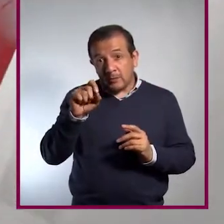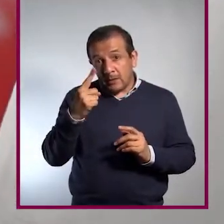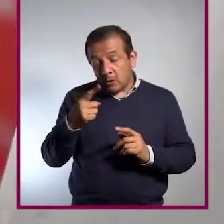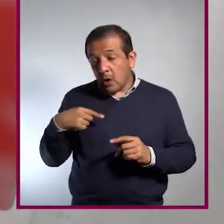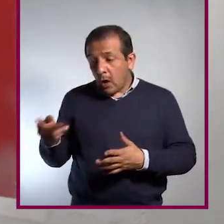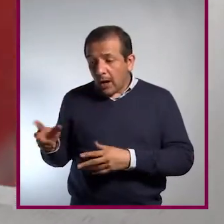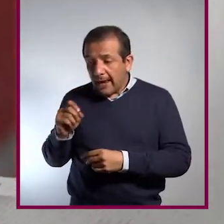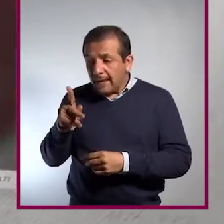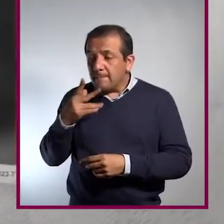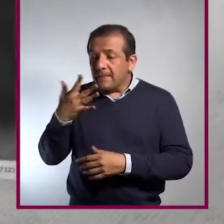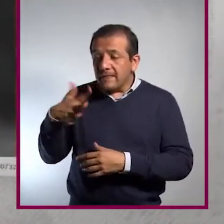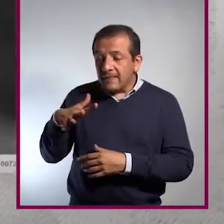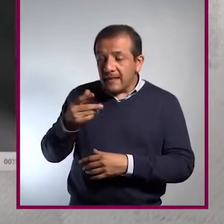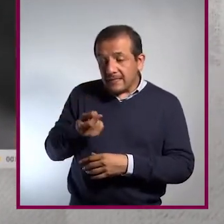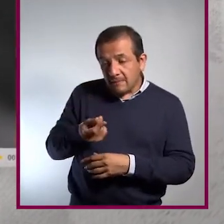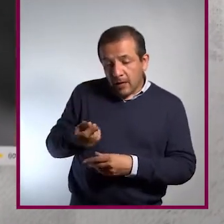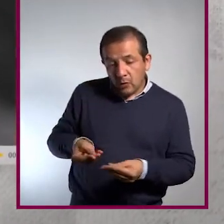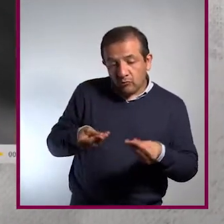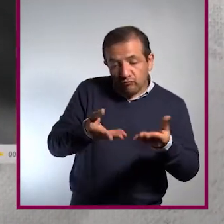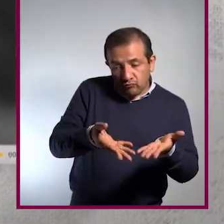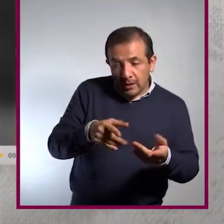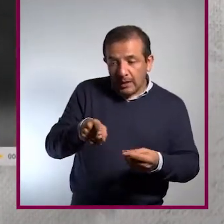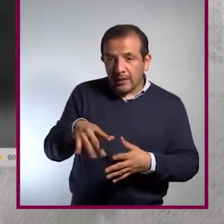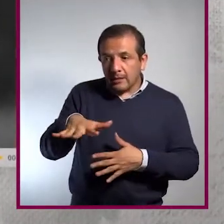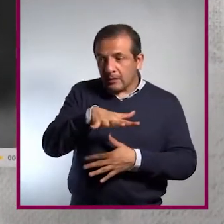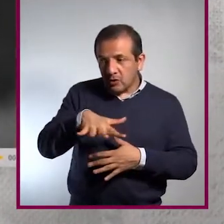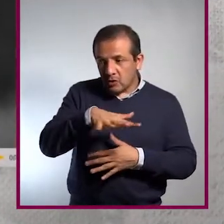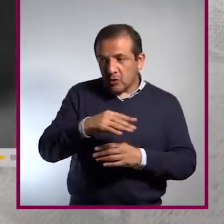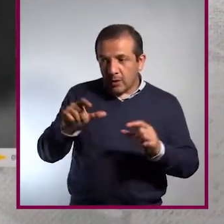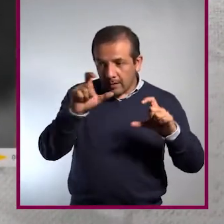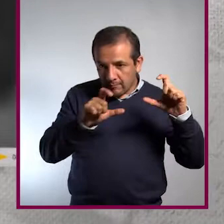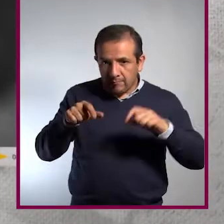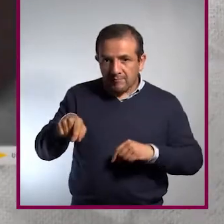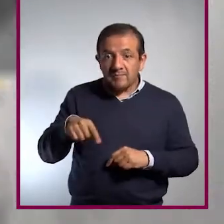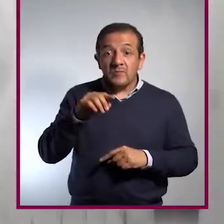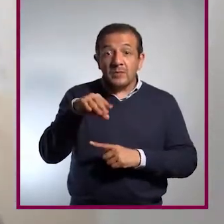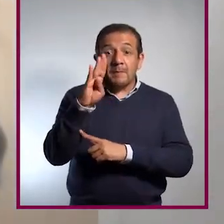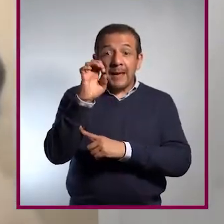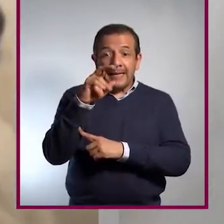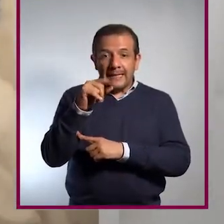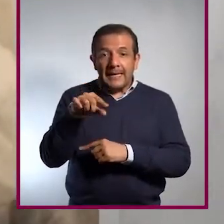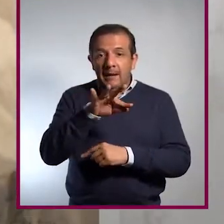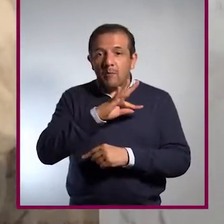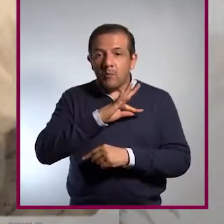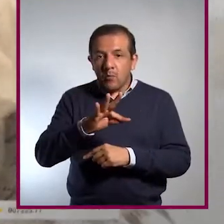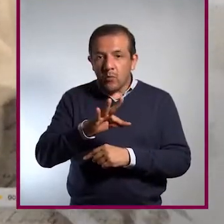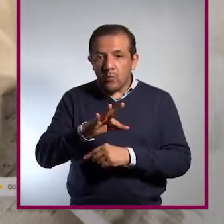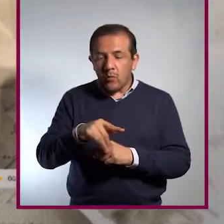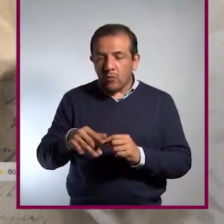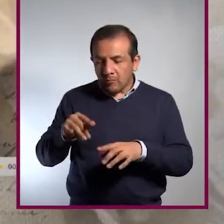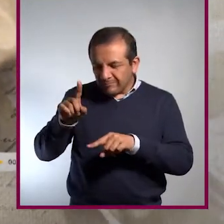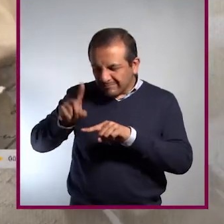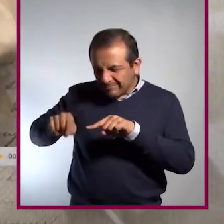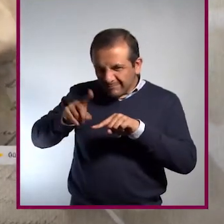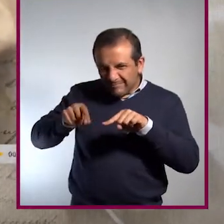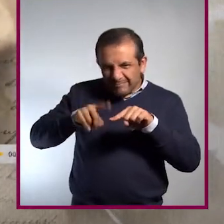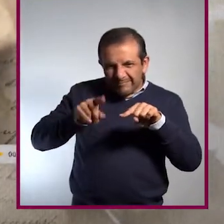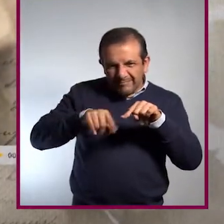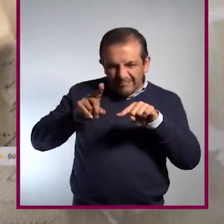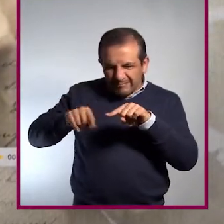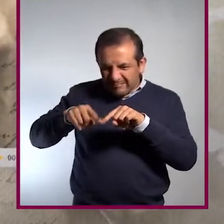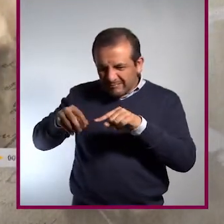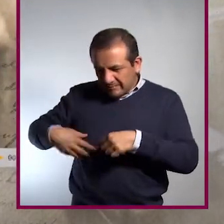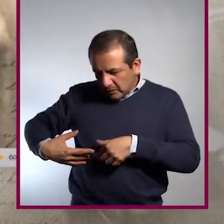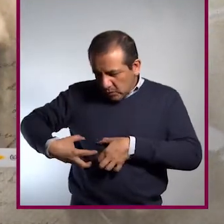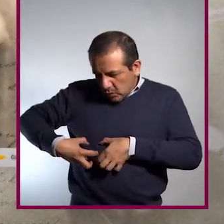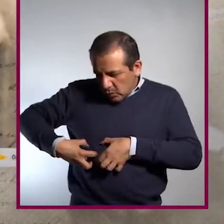laboratorio y 10 perros. Después de experimentar por meses, Banting logró aislar por completo aquella secreción